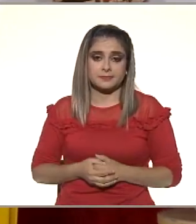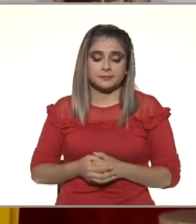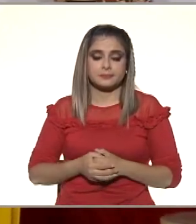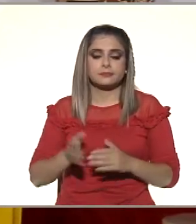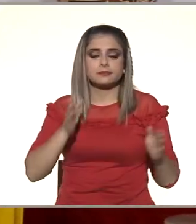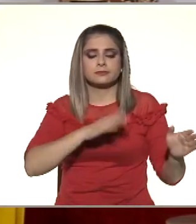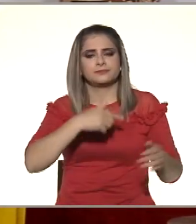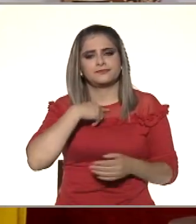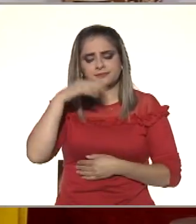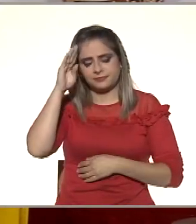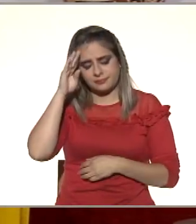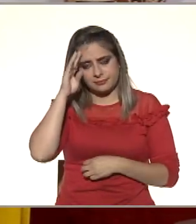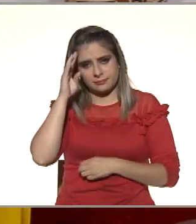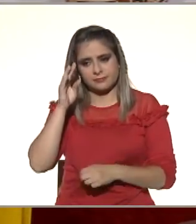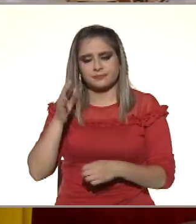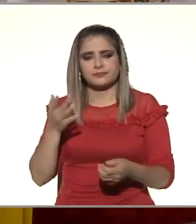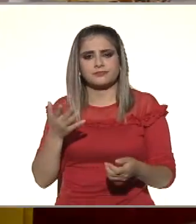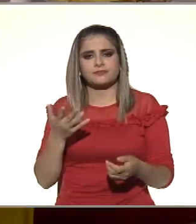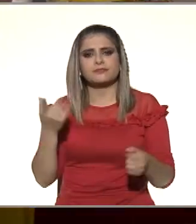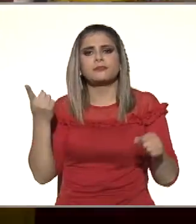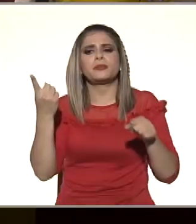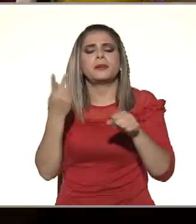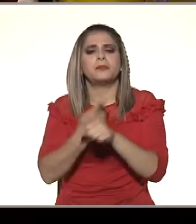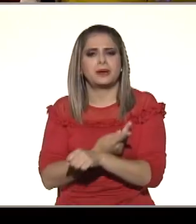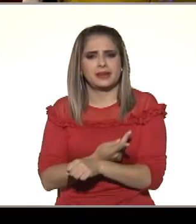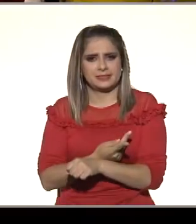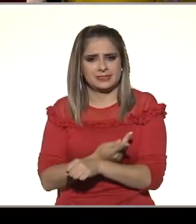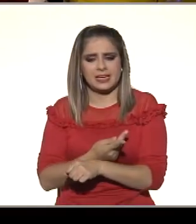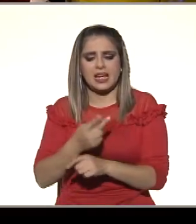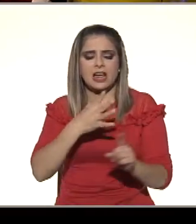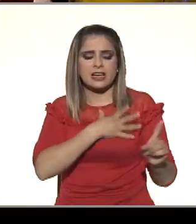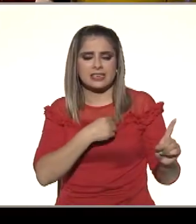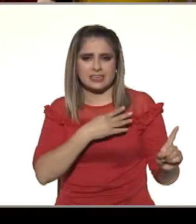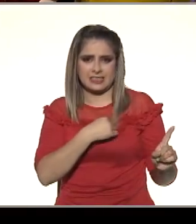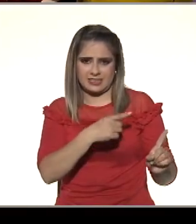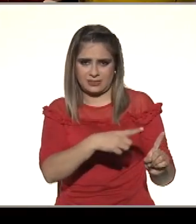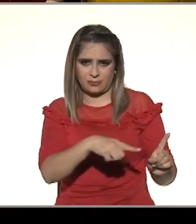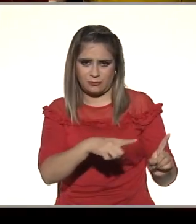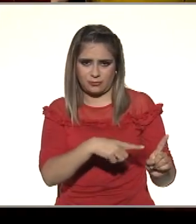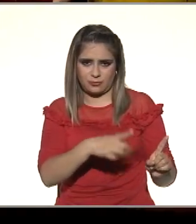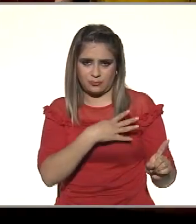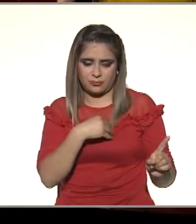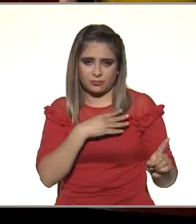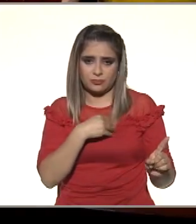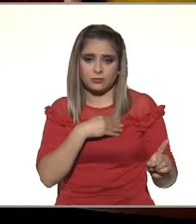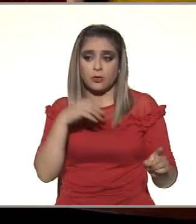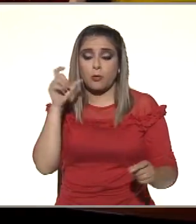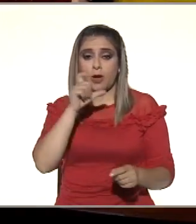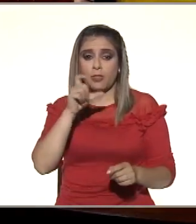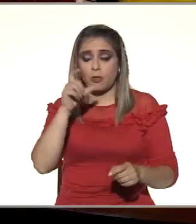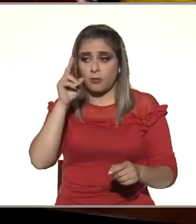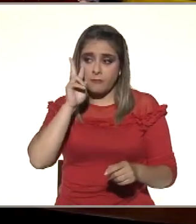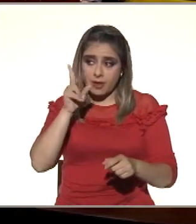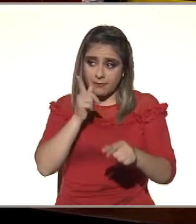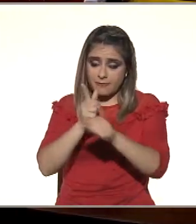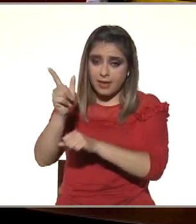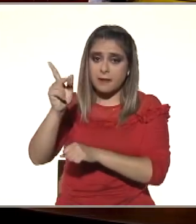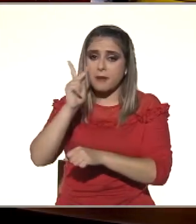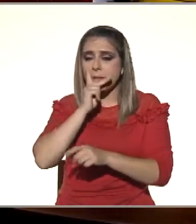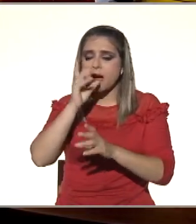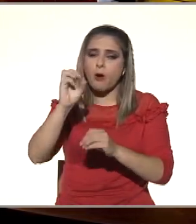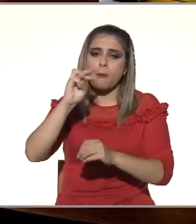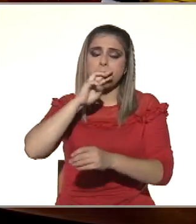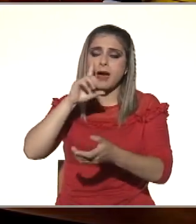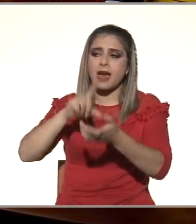yo pensando, ¿cuáles son los efectos que tienen los hijos cuando saben de la infidelidad del padre o de la